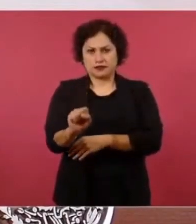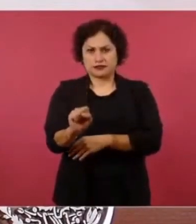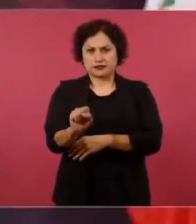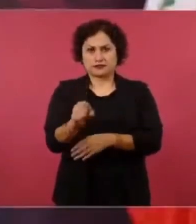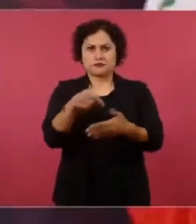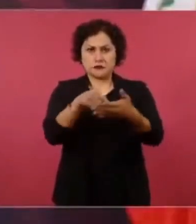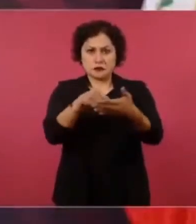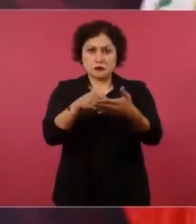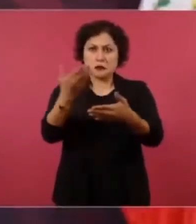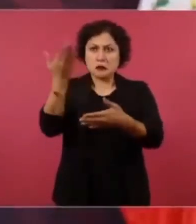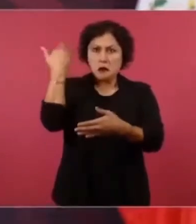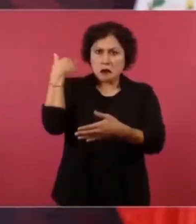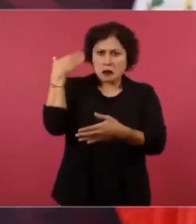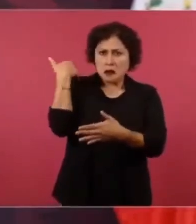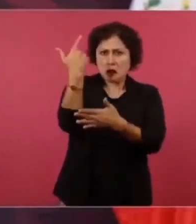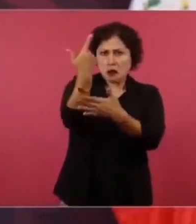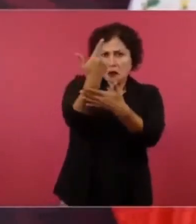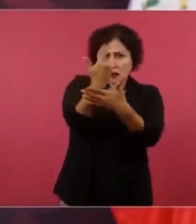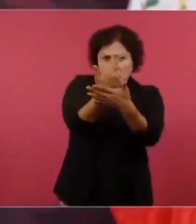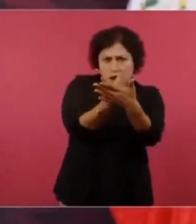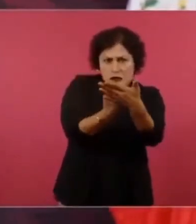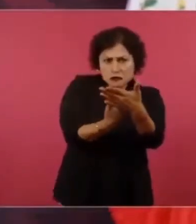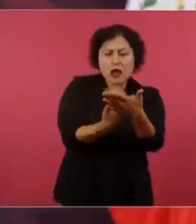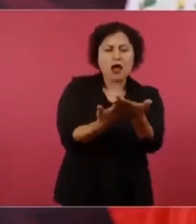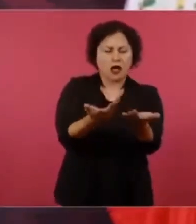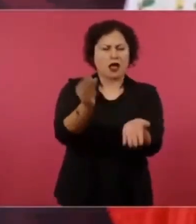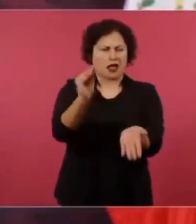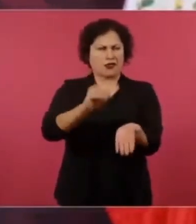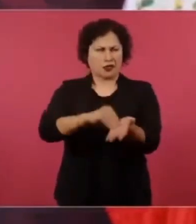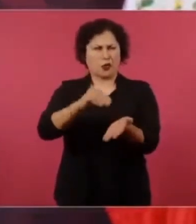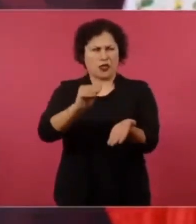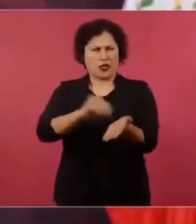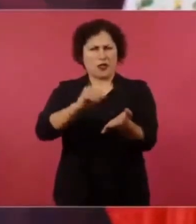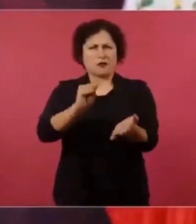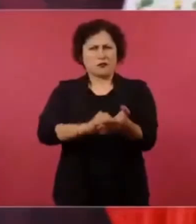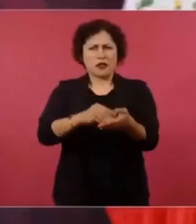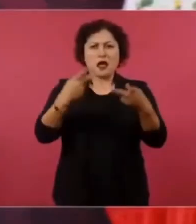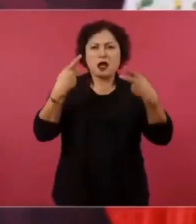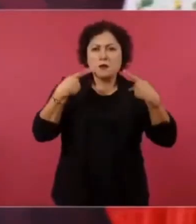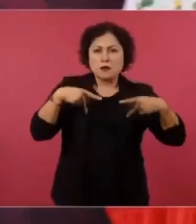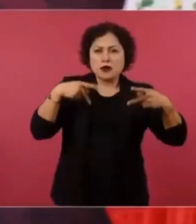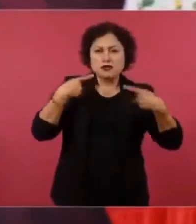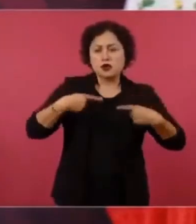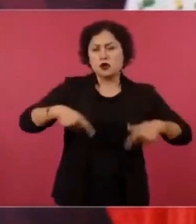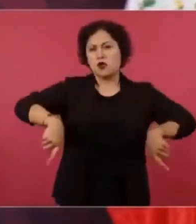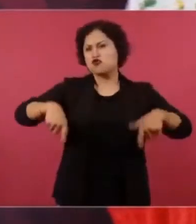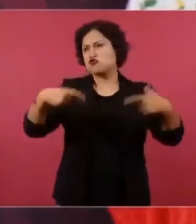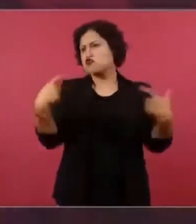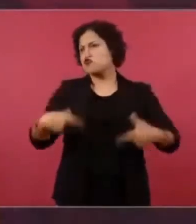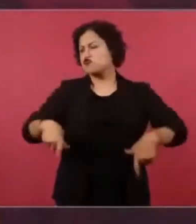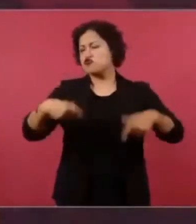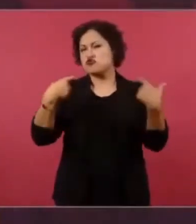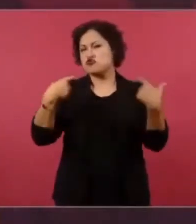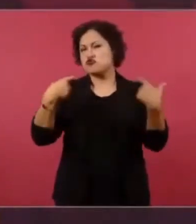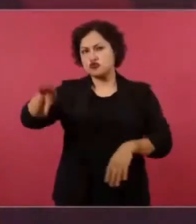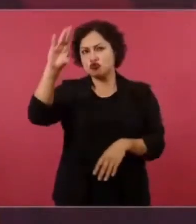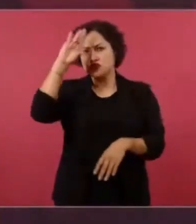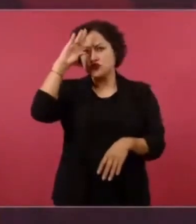hacía listas, ¿no? Sigue haciendo, de los multimillonarios de México. Y en una de esas